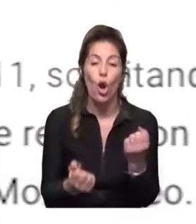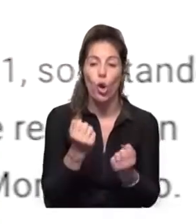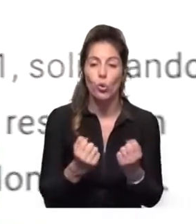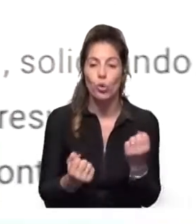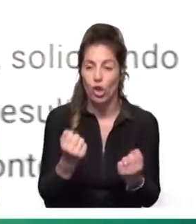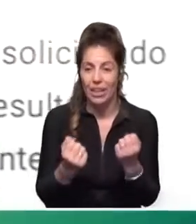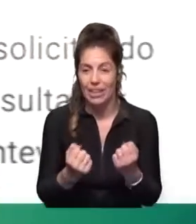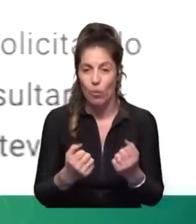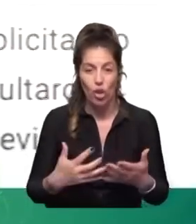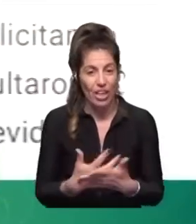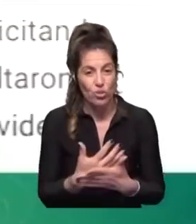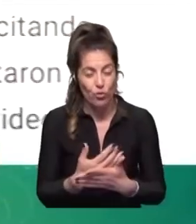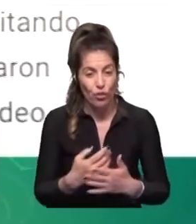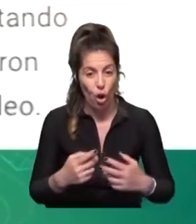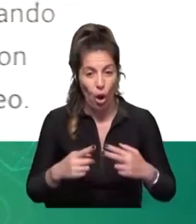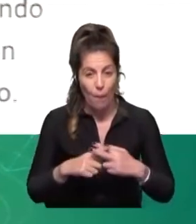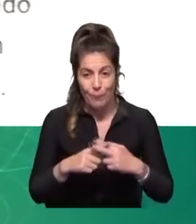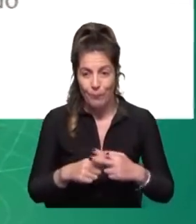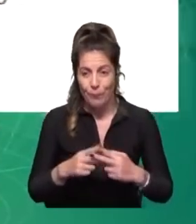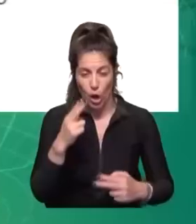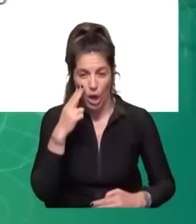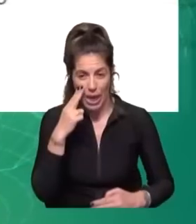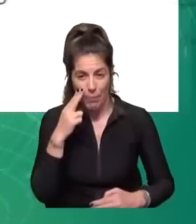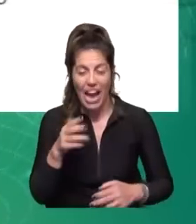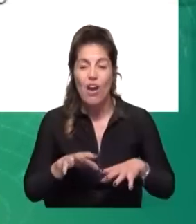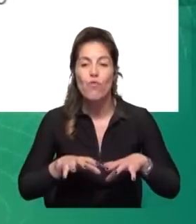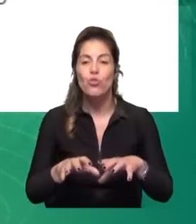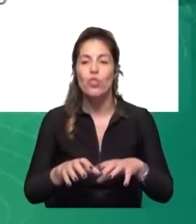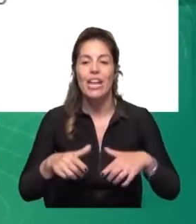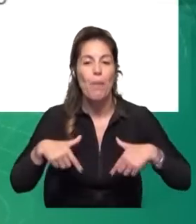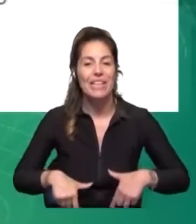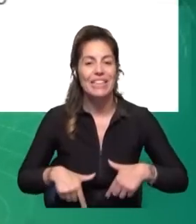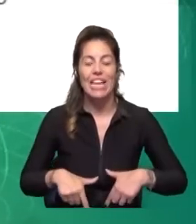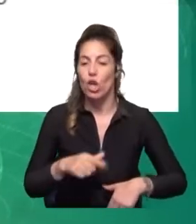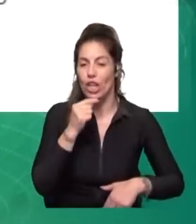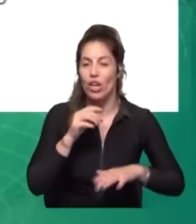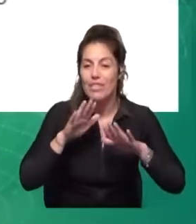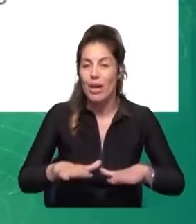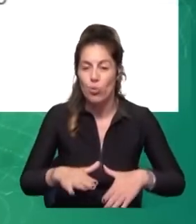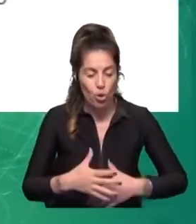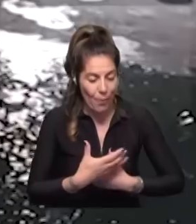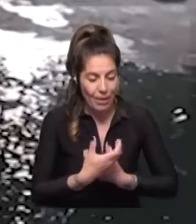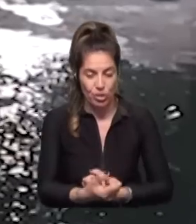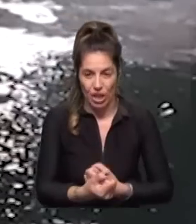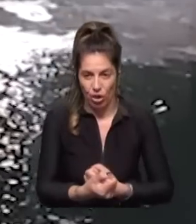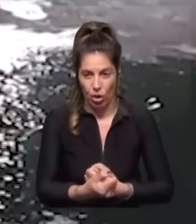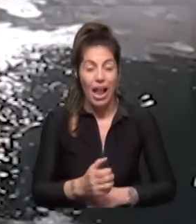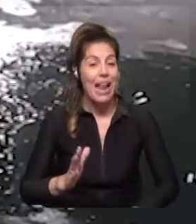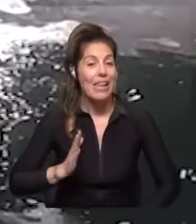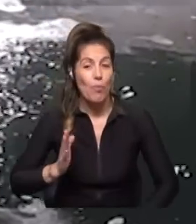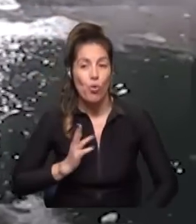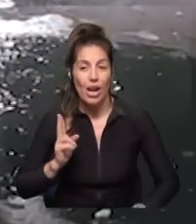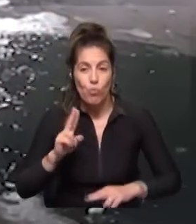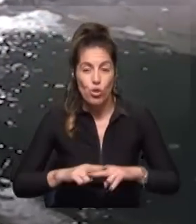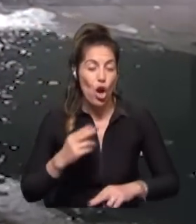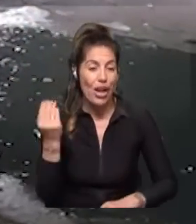del auto que sufrió un desperfecto mecánico y la funcionaria del Ministerio del interior que se detuvo para ayudarlo la mujer falleció